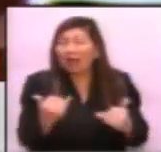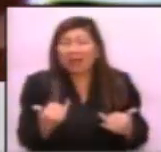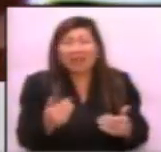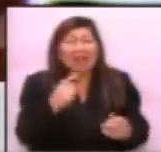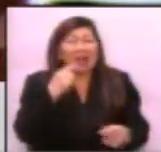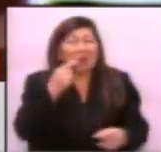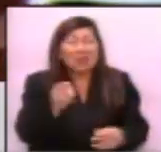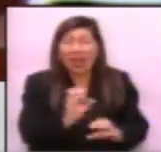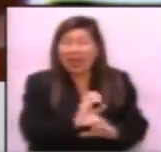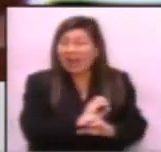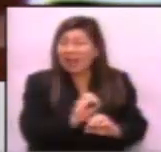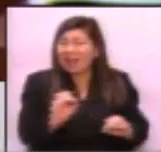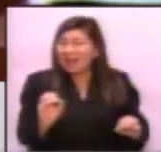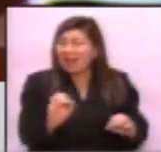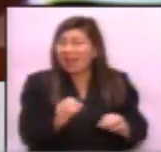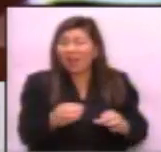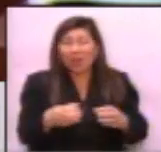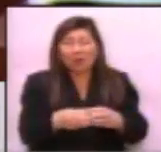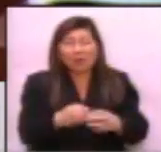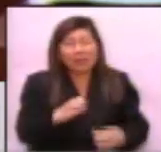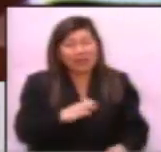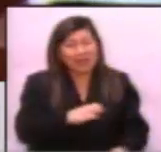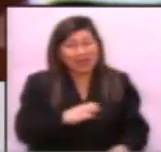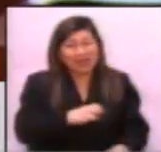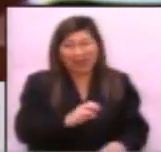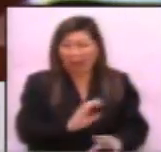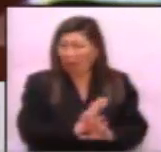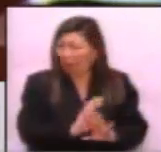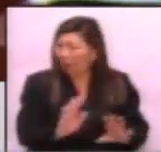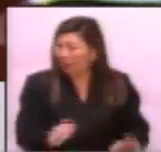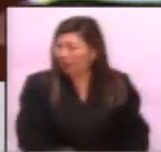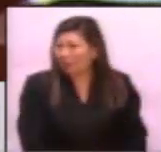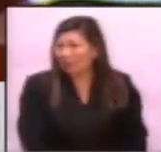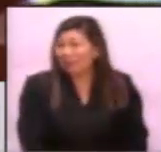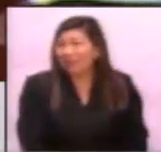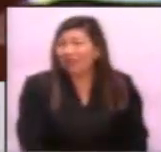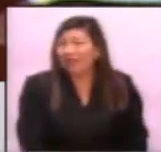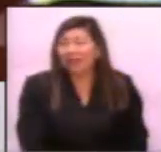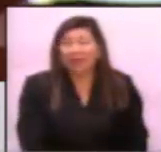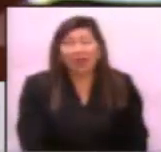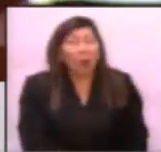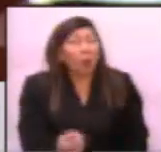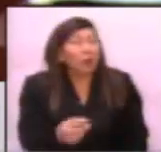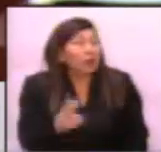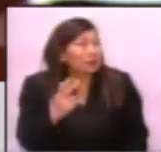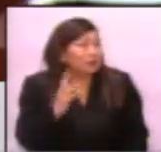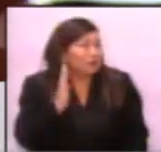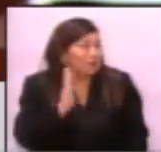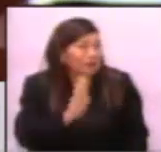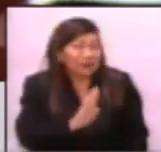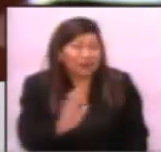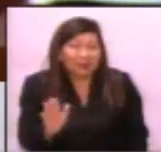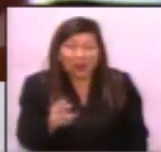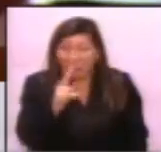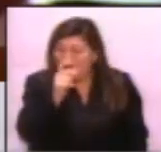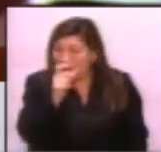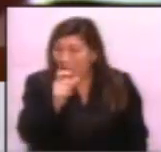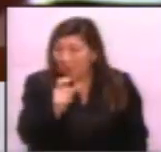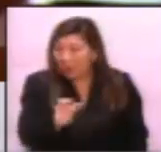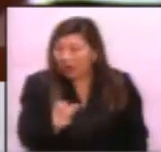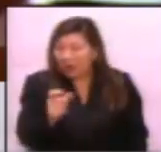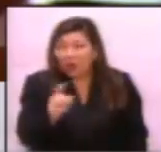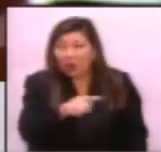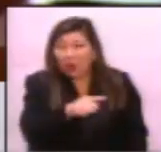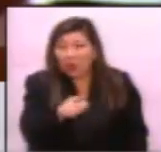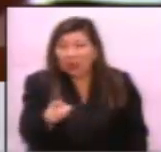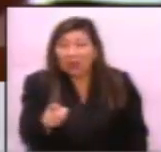estas acusaciones que han llegado a la Comisión de Ética. Y suena mal al oído de los peruanos